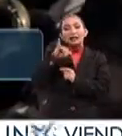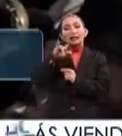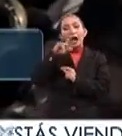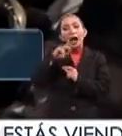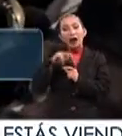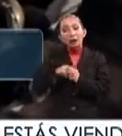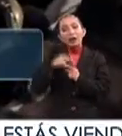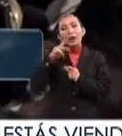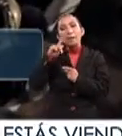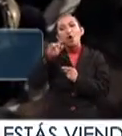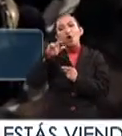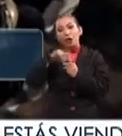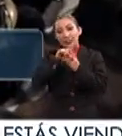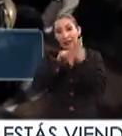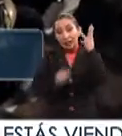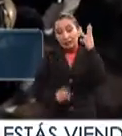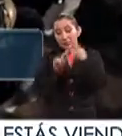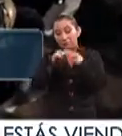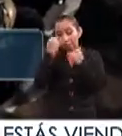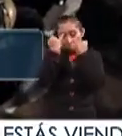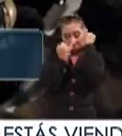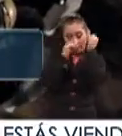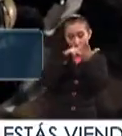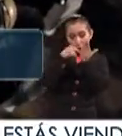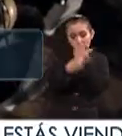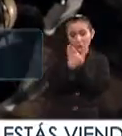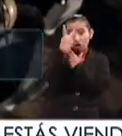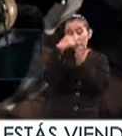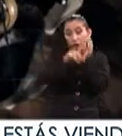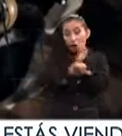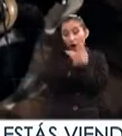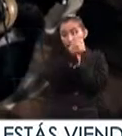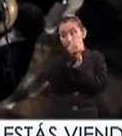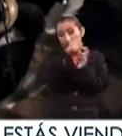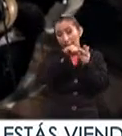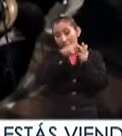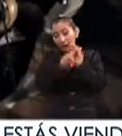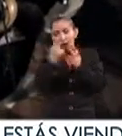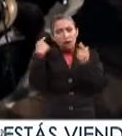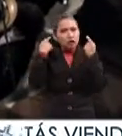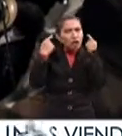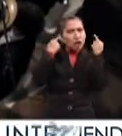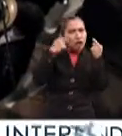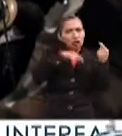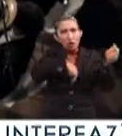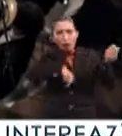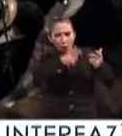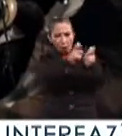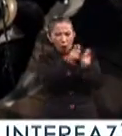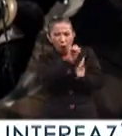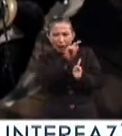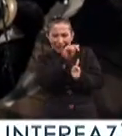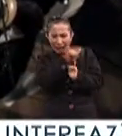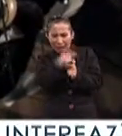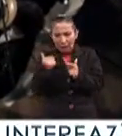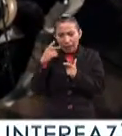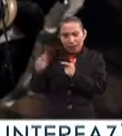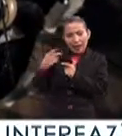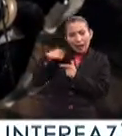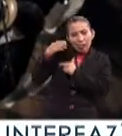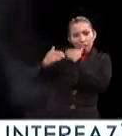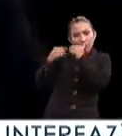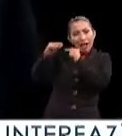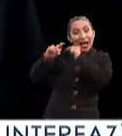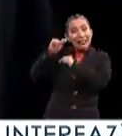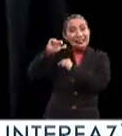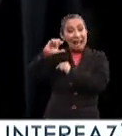Brauer y Paul Freak comenzaron un proyecto en 2011 donde el sonido orquestal y las maquinales e hipnóticas